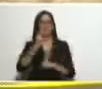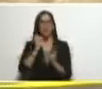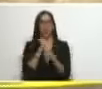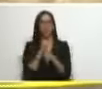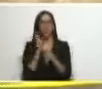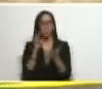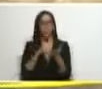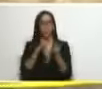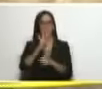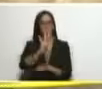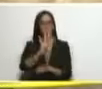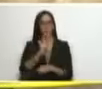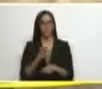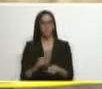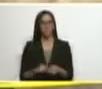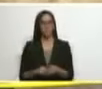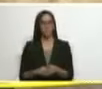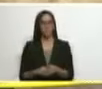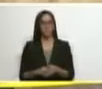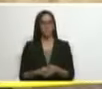agosto 2004.